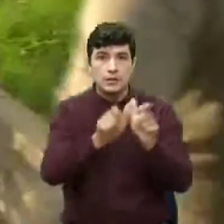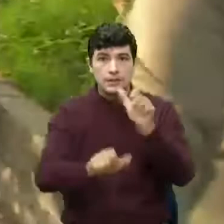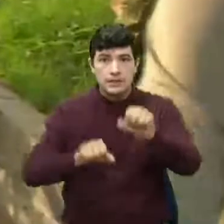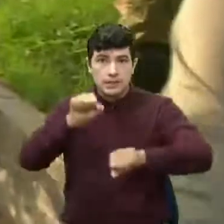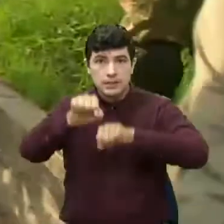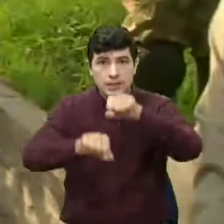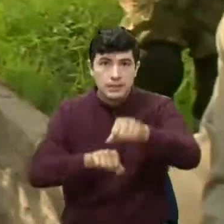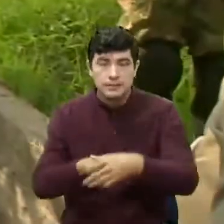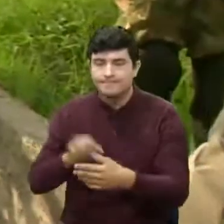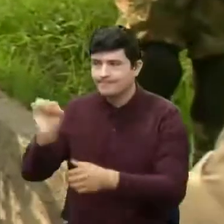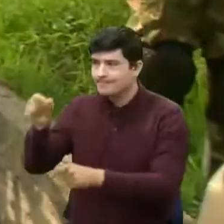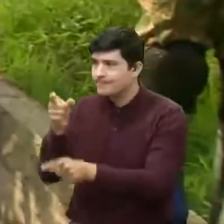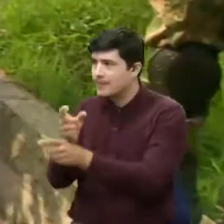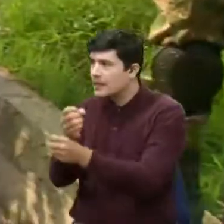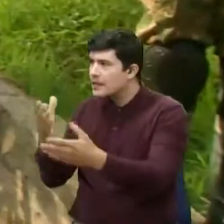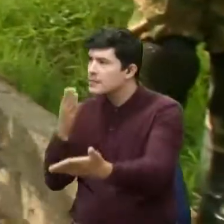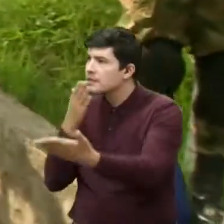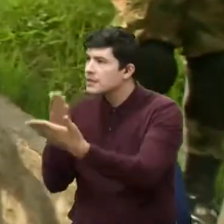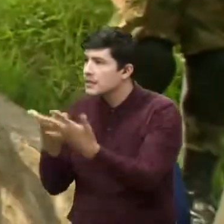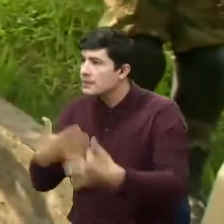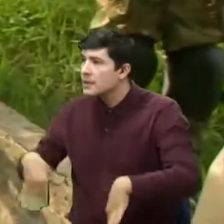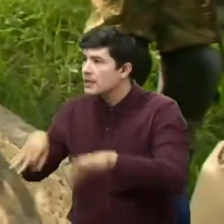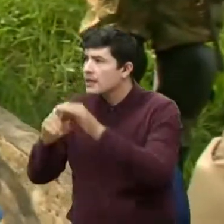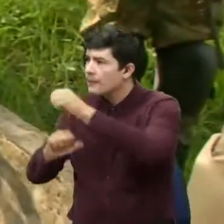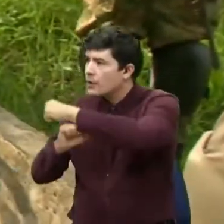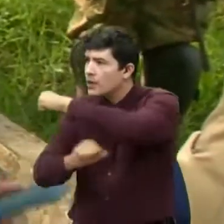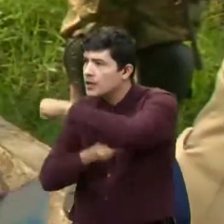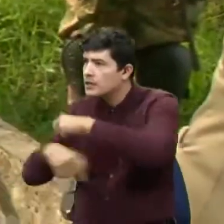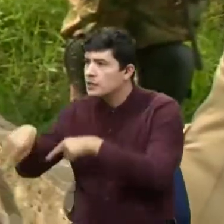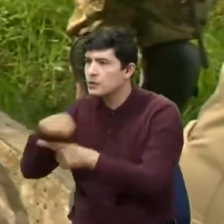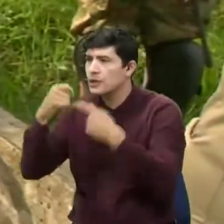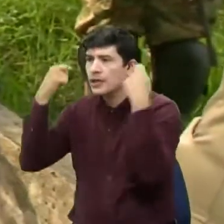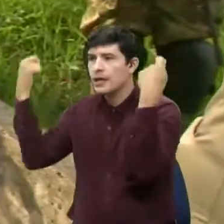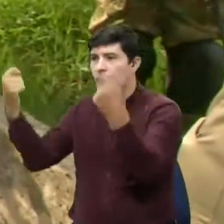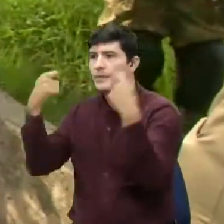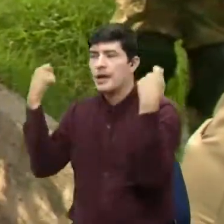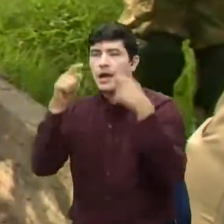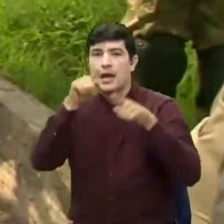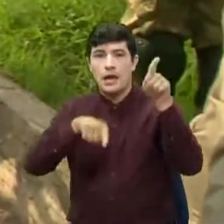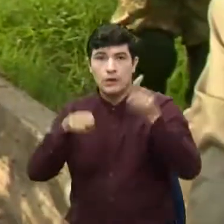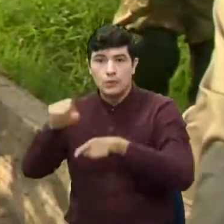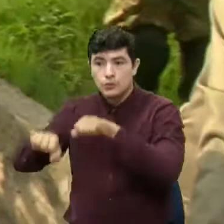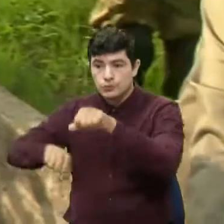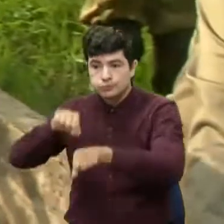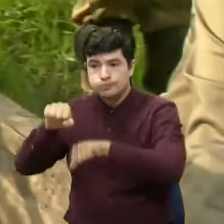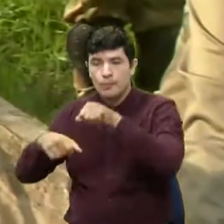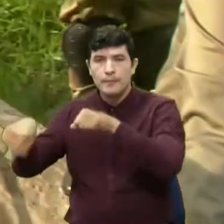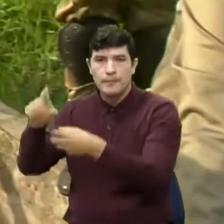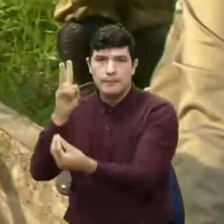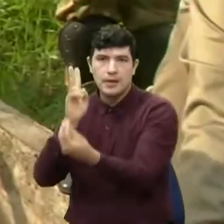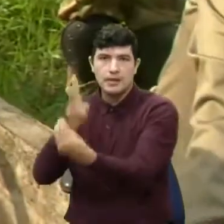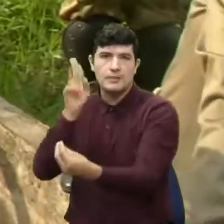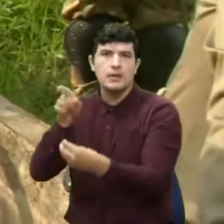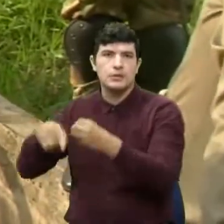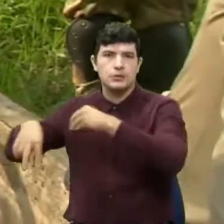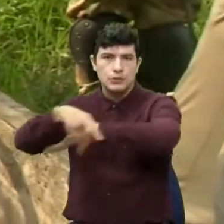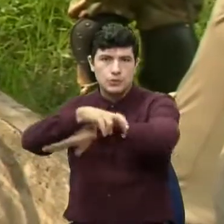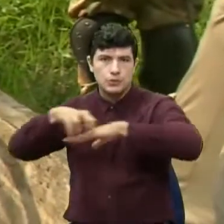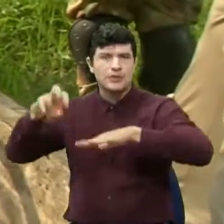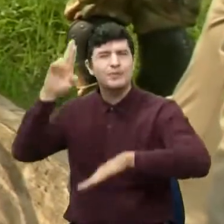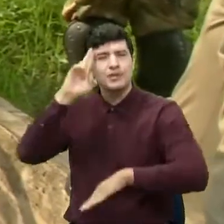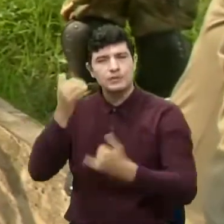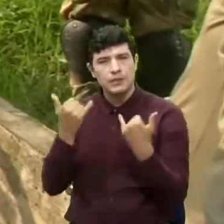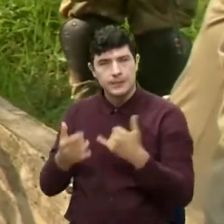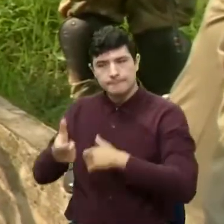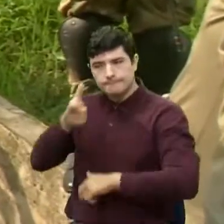La importancia de este fortalecimiento de la campaña es que algunos de los ciclistas han sido víctimas de atraco y por esta razón se les está prestando